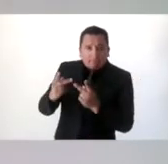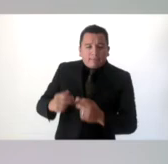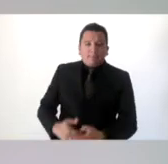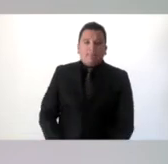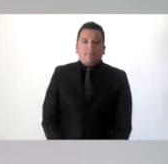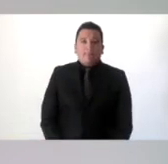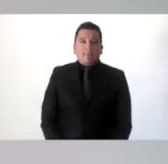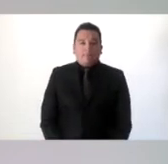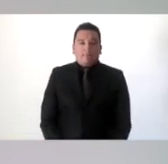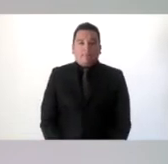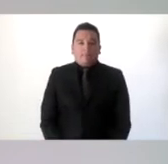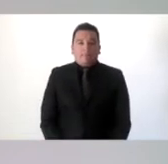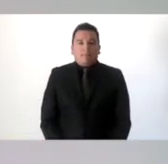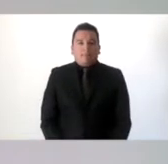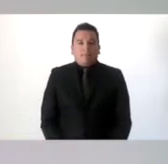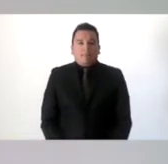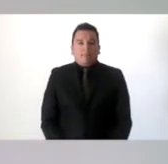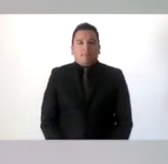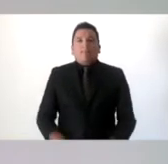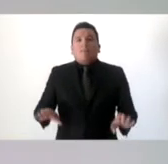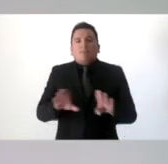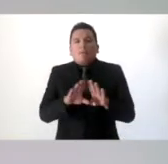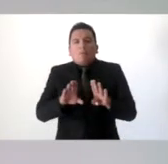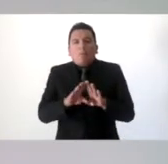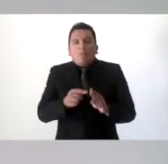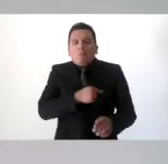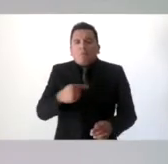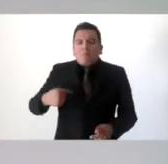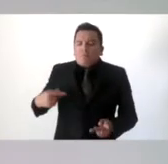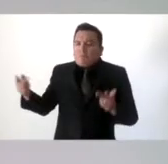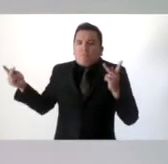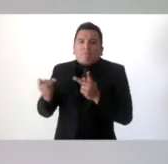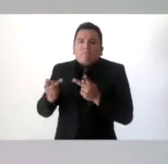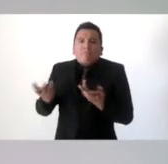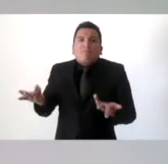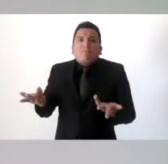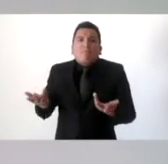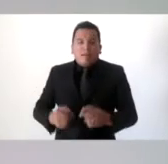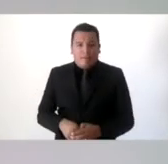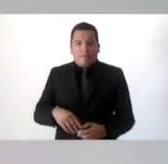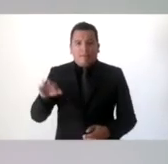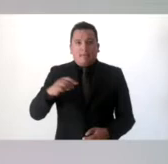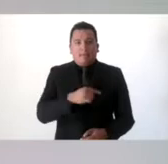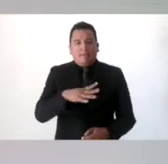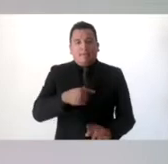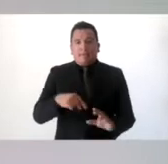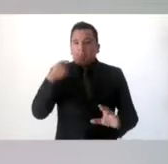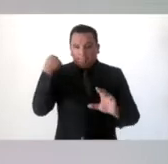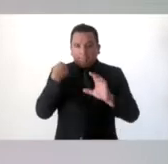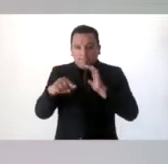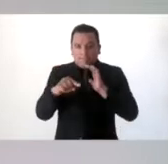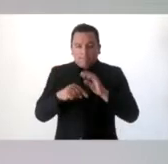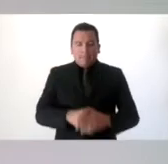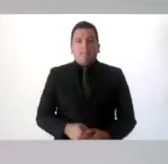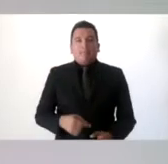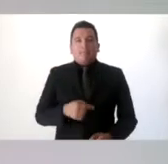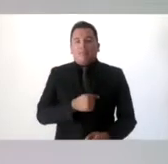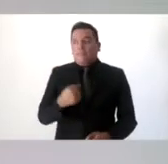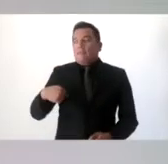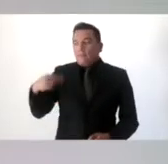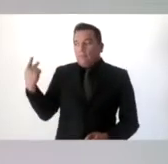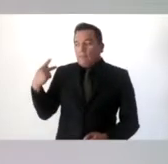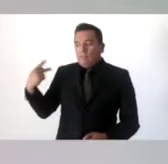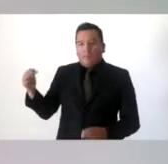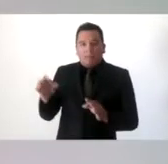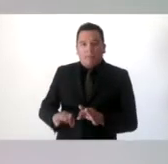tiene derecho el que esté emitiendo su voto en ese momento. ¿Cómo? Bueno, probablemente tenemos una cuenta de correo electrónico, que es una de las cuestiones